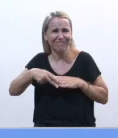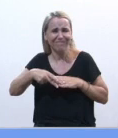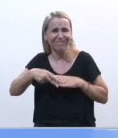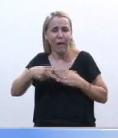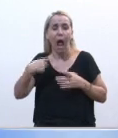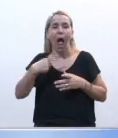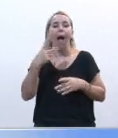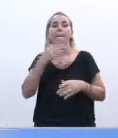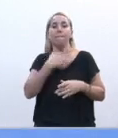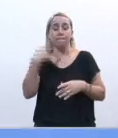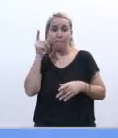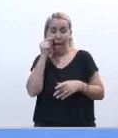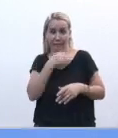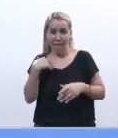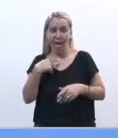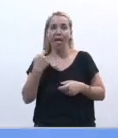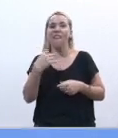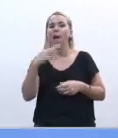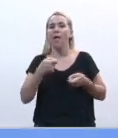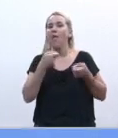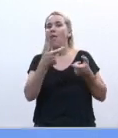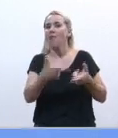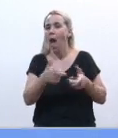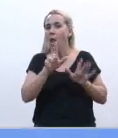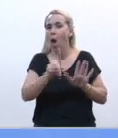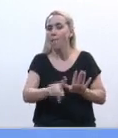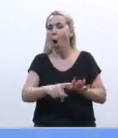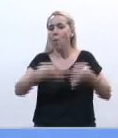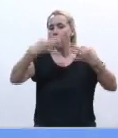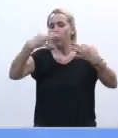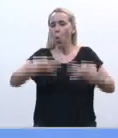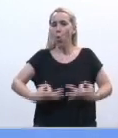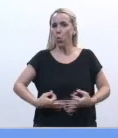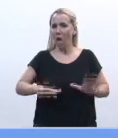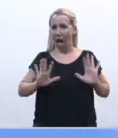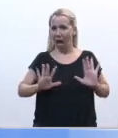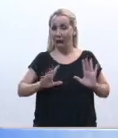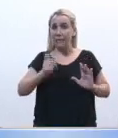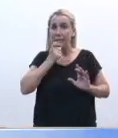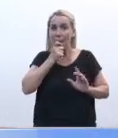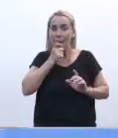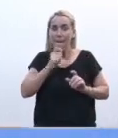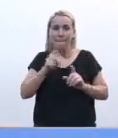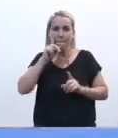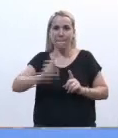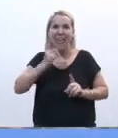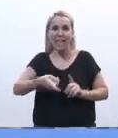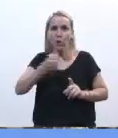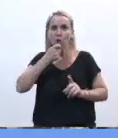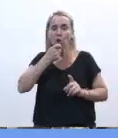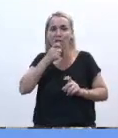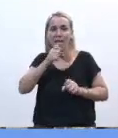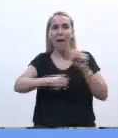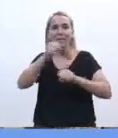casi castas, cosa que peligraba si te golpeabas con la bici. ¿Y quién te iba a creer la excusa?